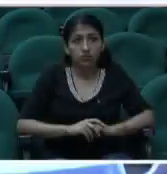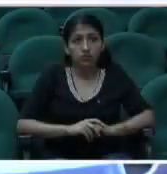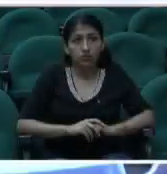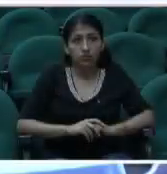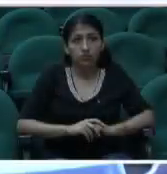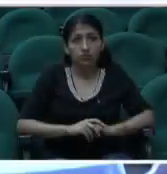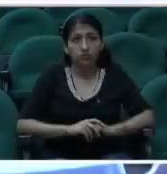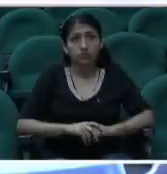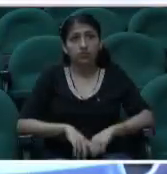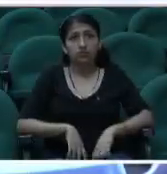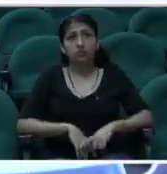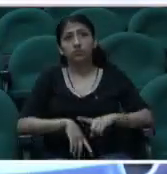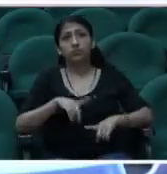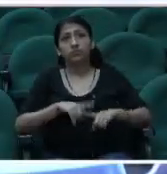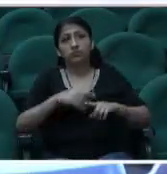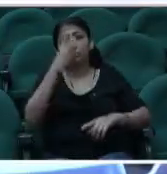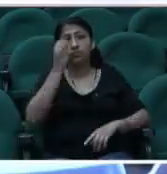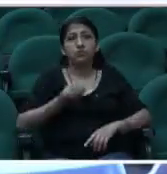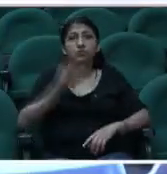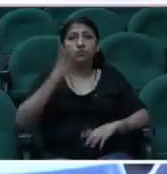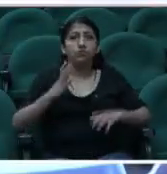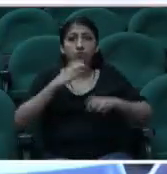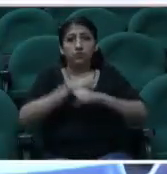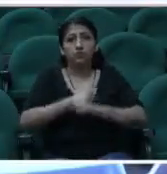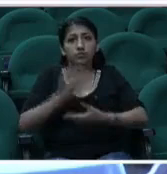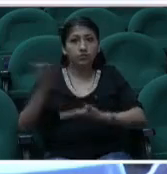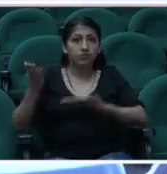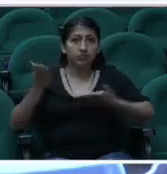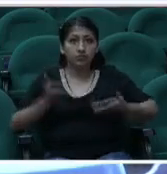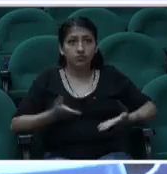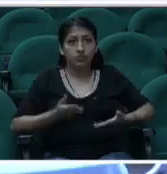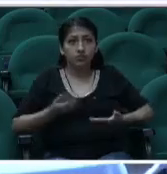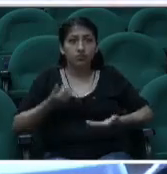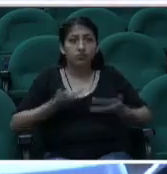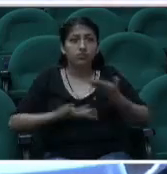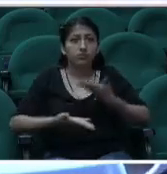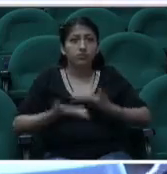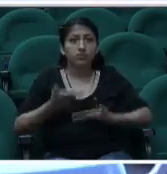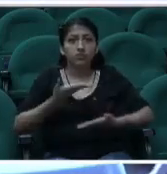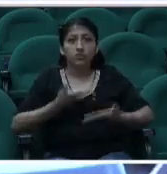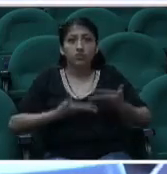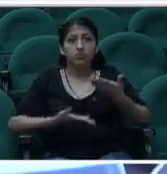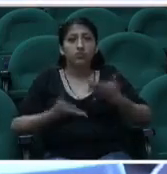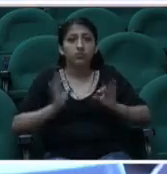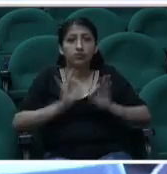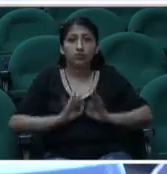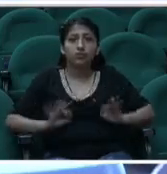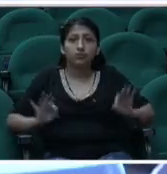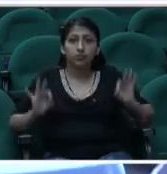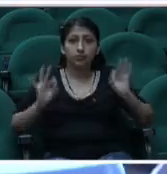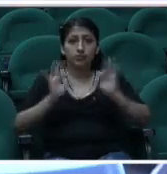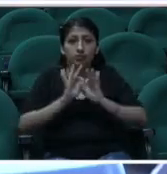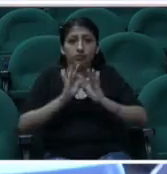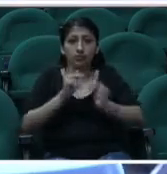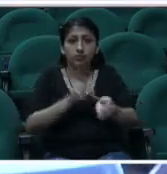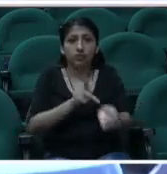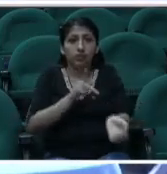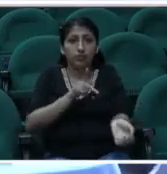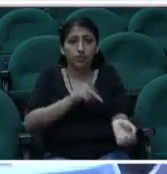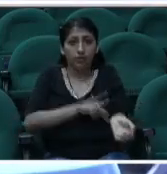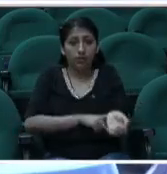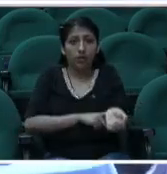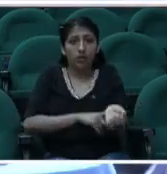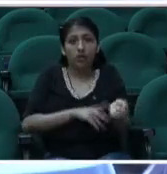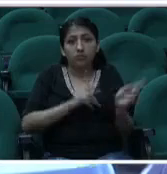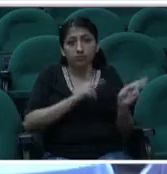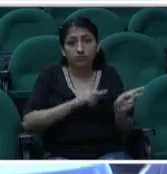amigos amigas buenas noches bienvenidos bienvenidas a compartir este importante evento que lo